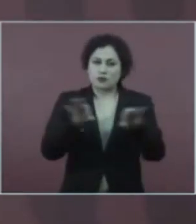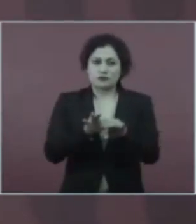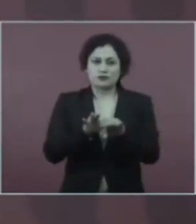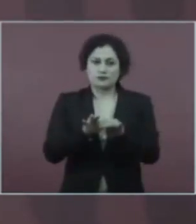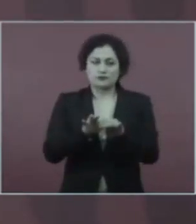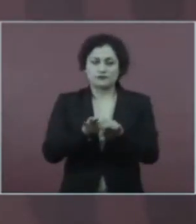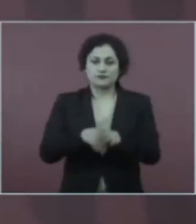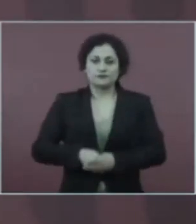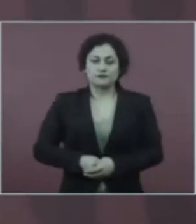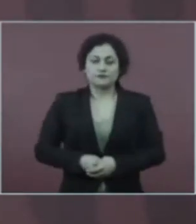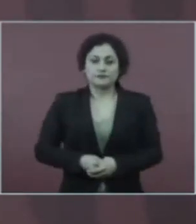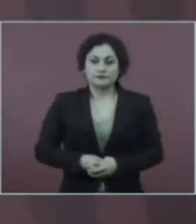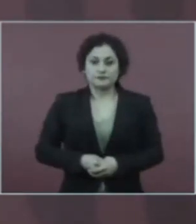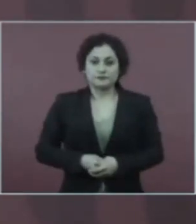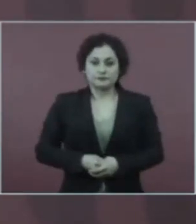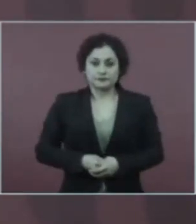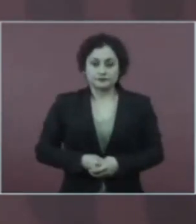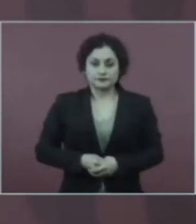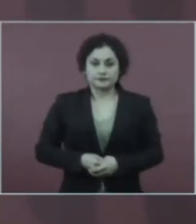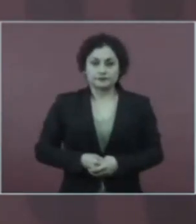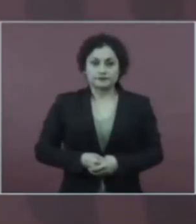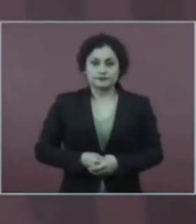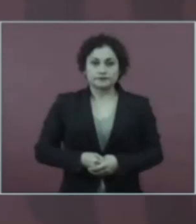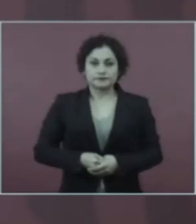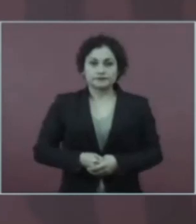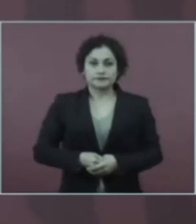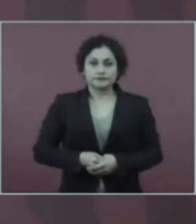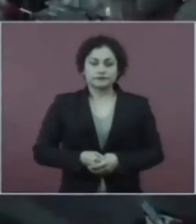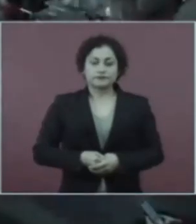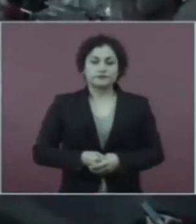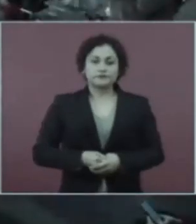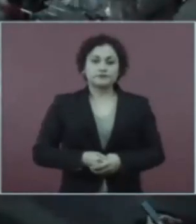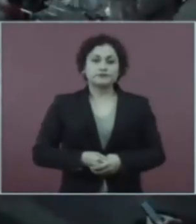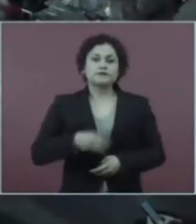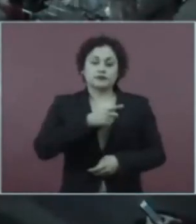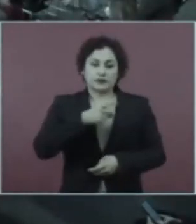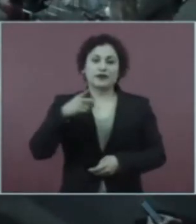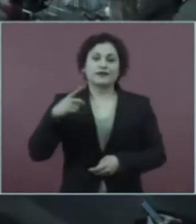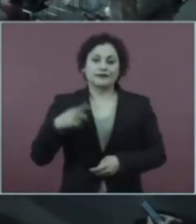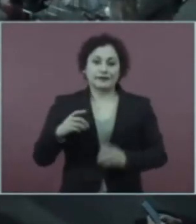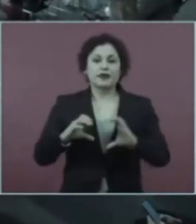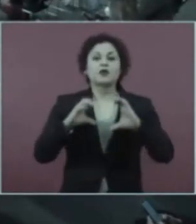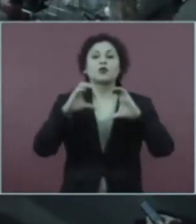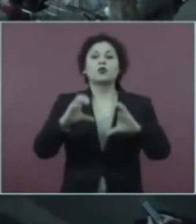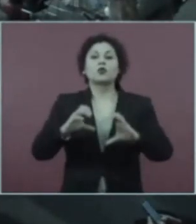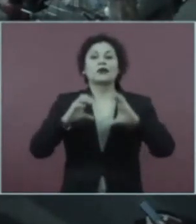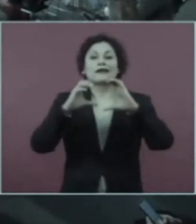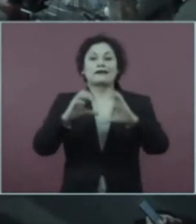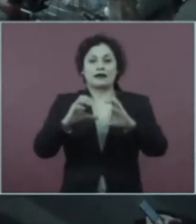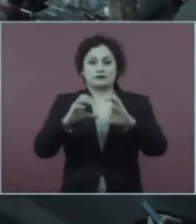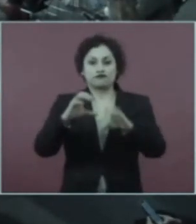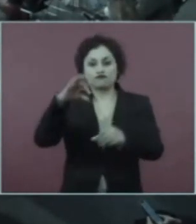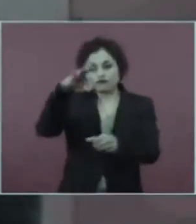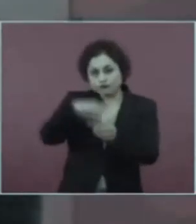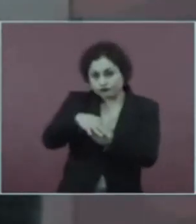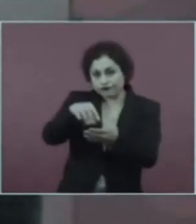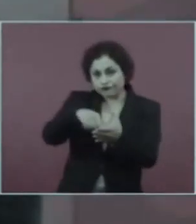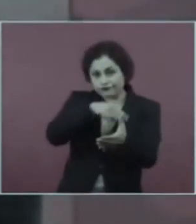pues es que se va a cuidar que no compren los votos,